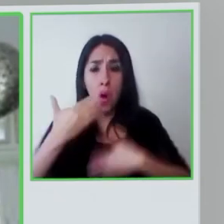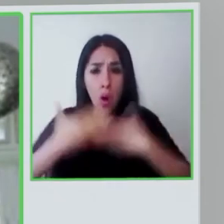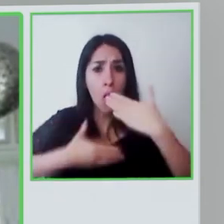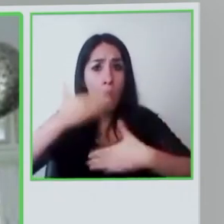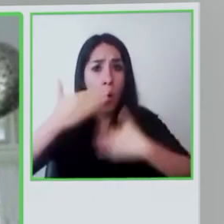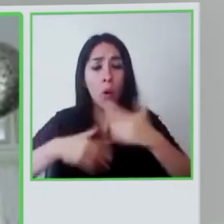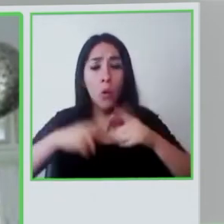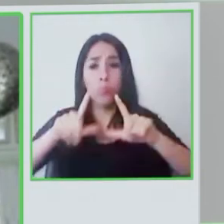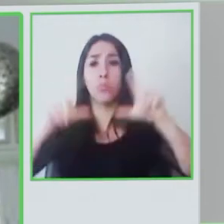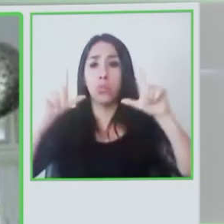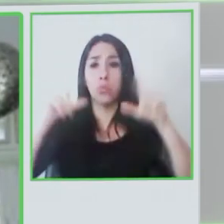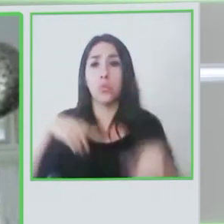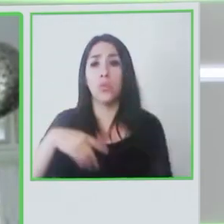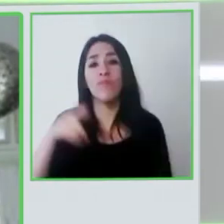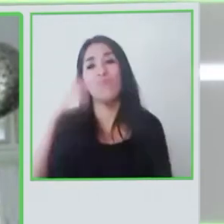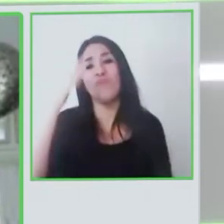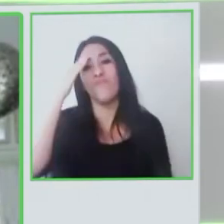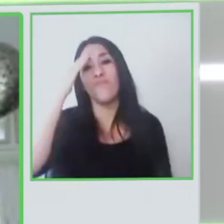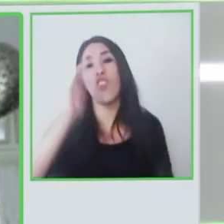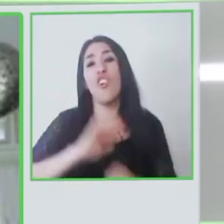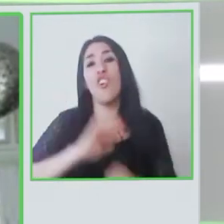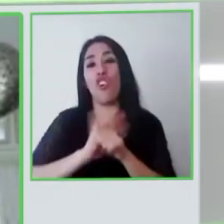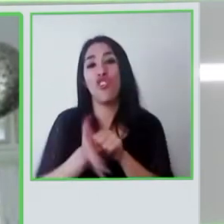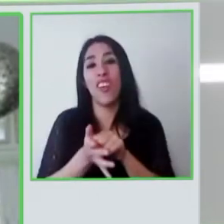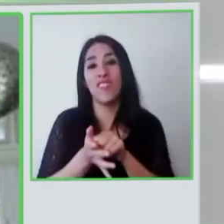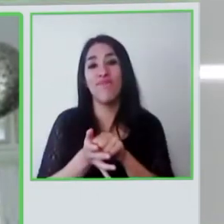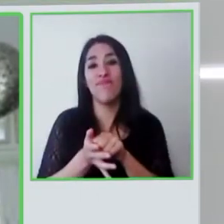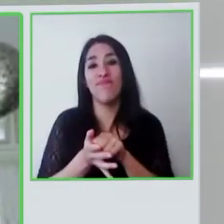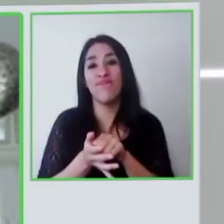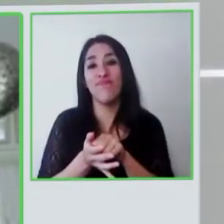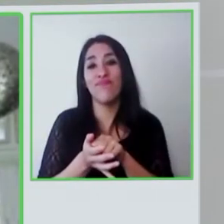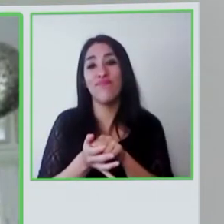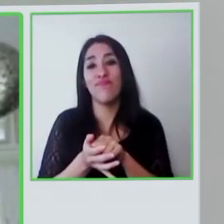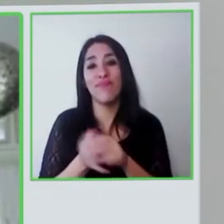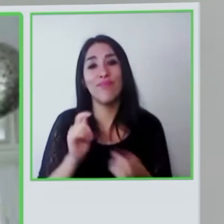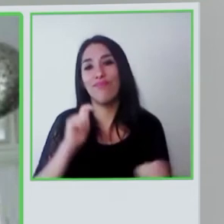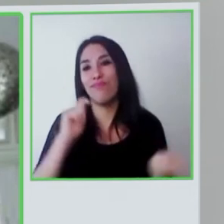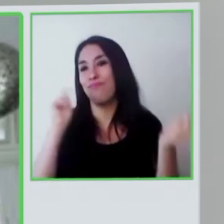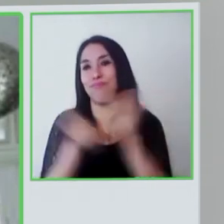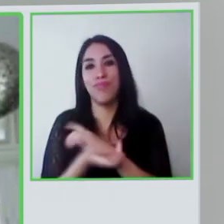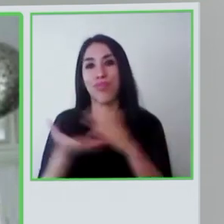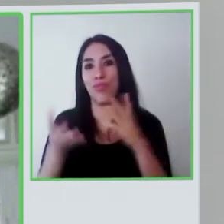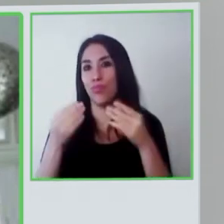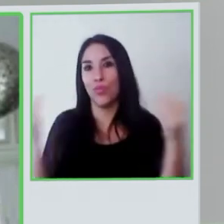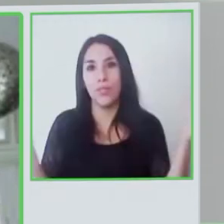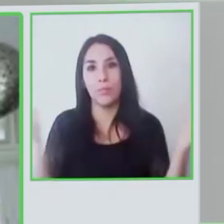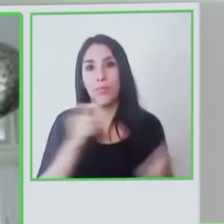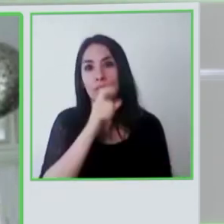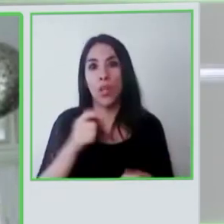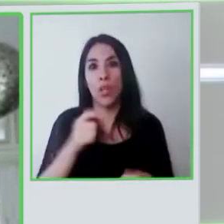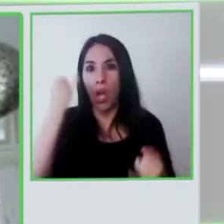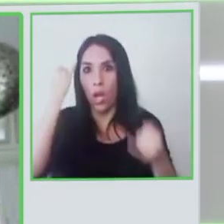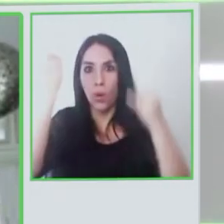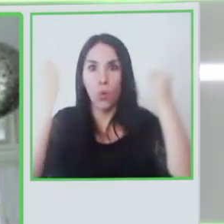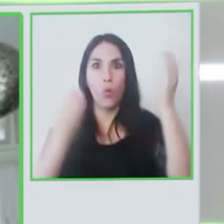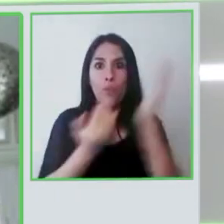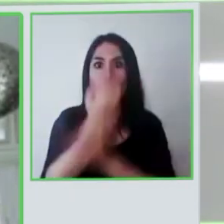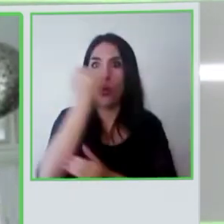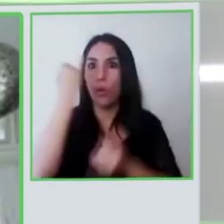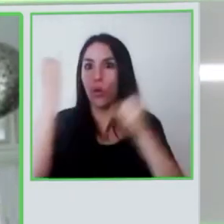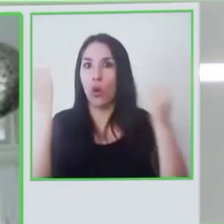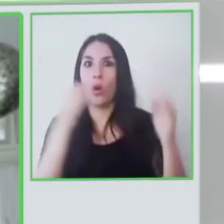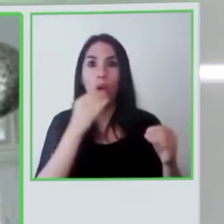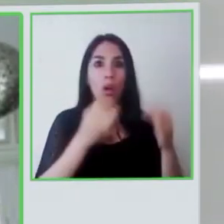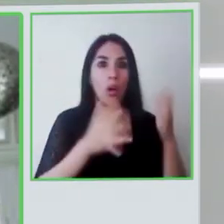19 ha significado que las personas muchas personas se han vuelto más creativas entonces hemos sacado diferentes cosas de